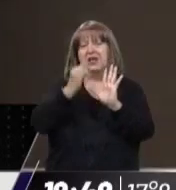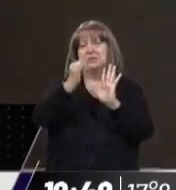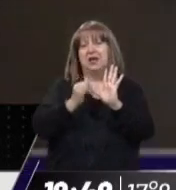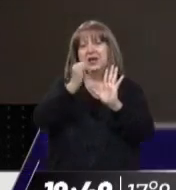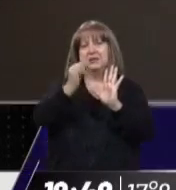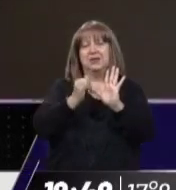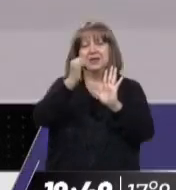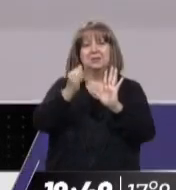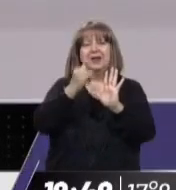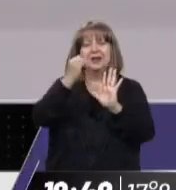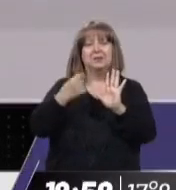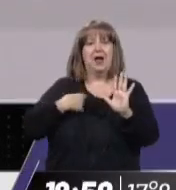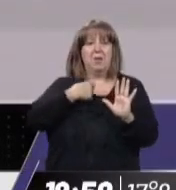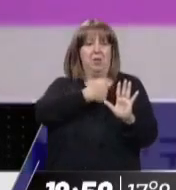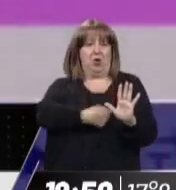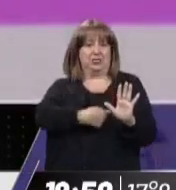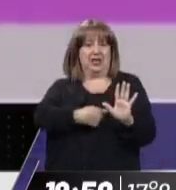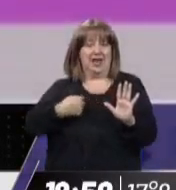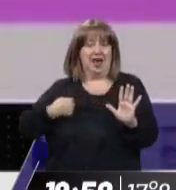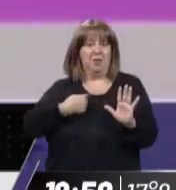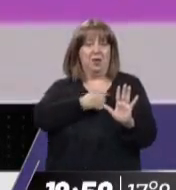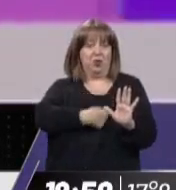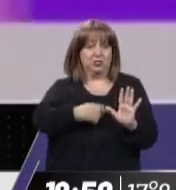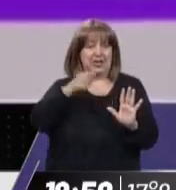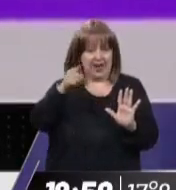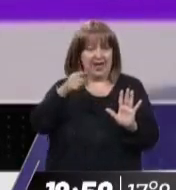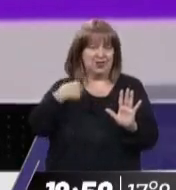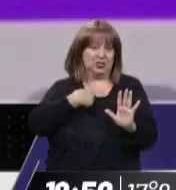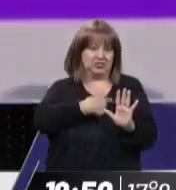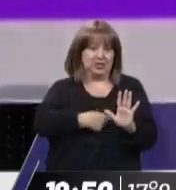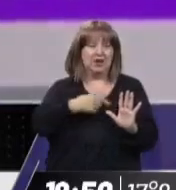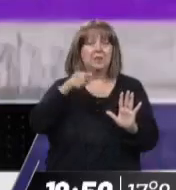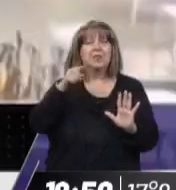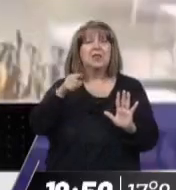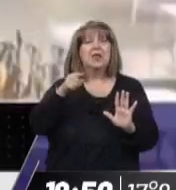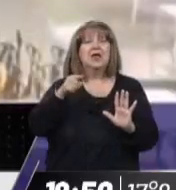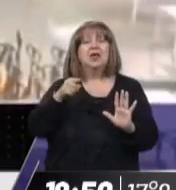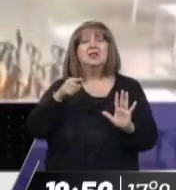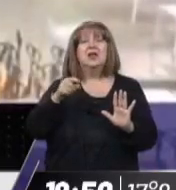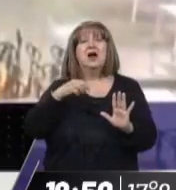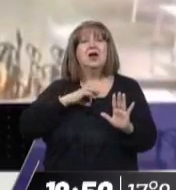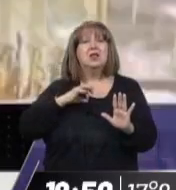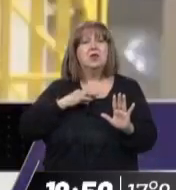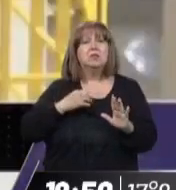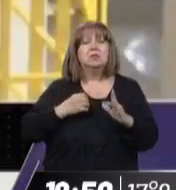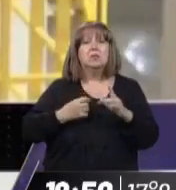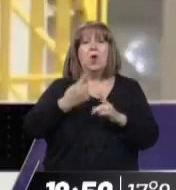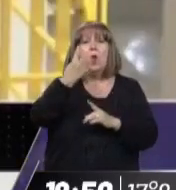plataforma de venta en China, que creó la cita de mayor consumo del mundo. Este año se espera que las ventas superen por primera